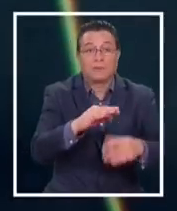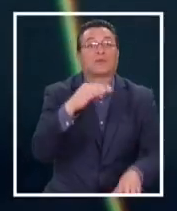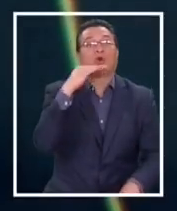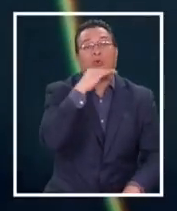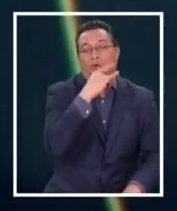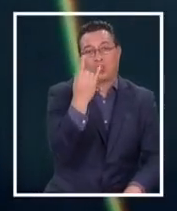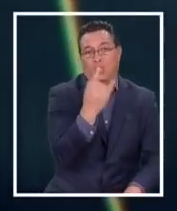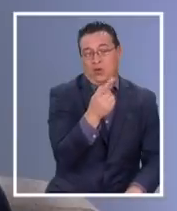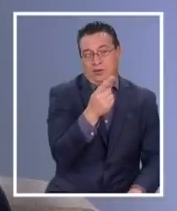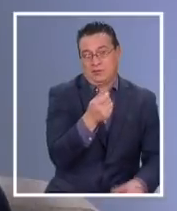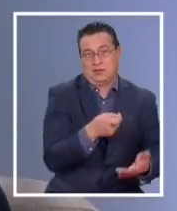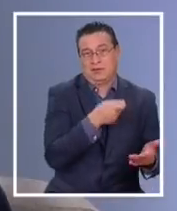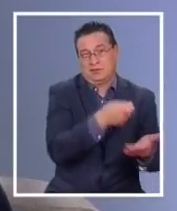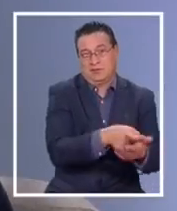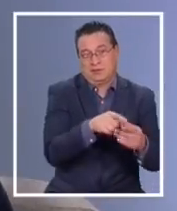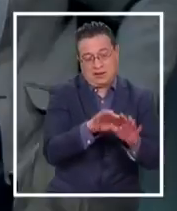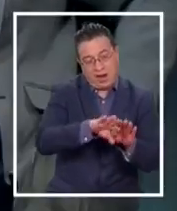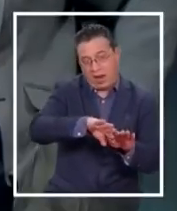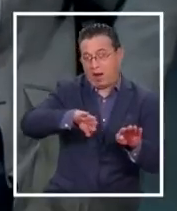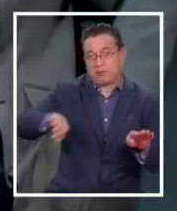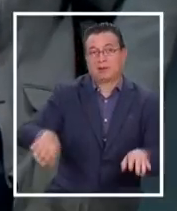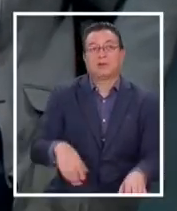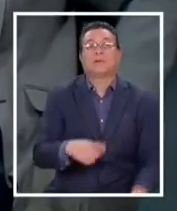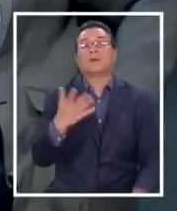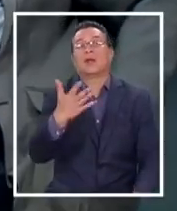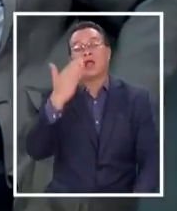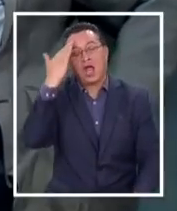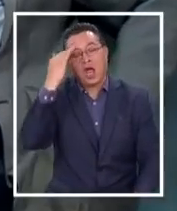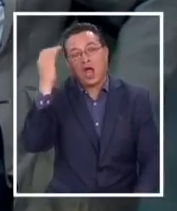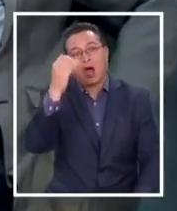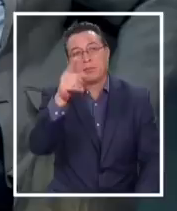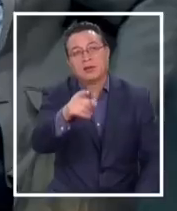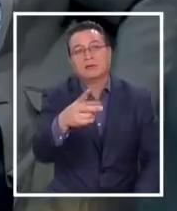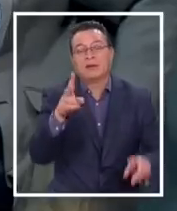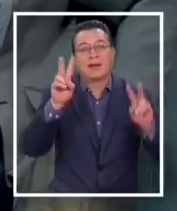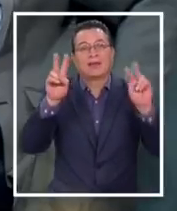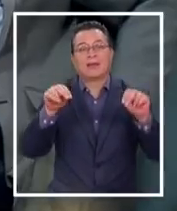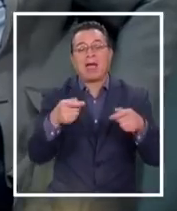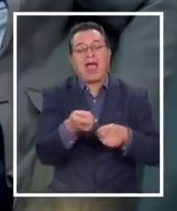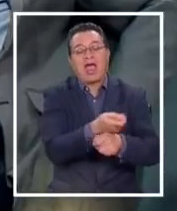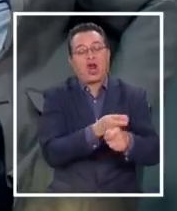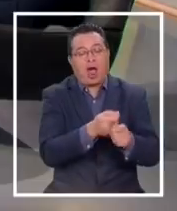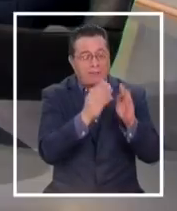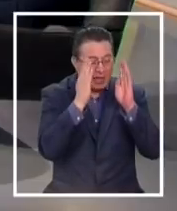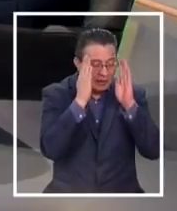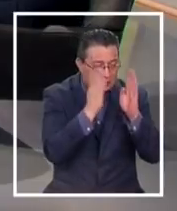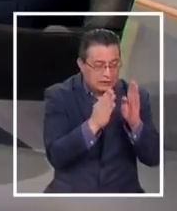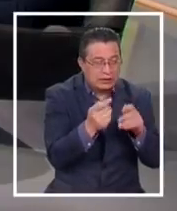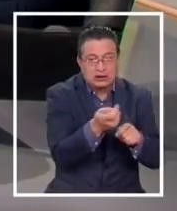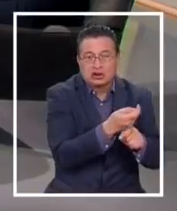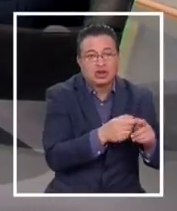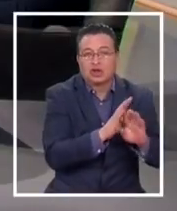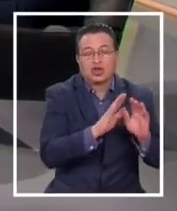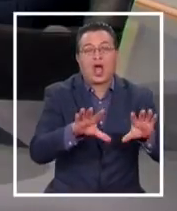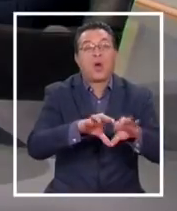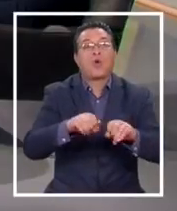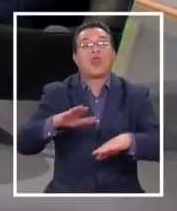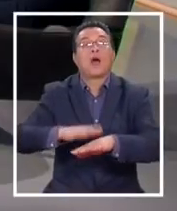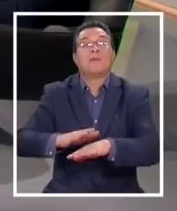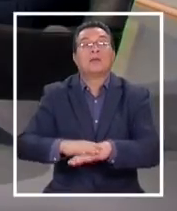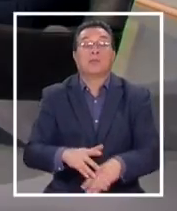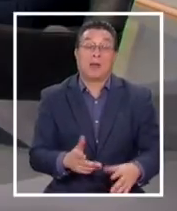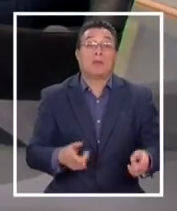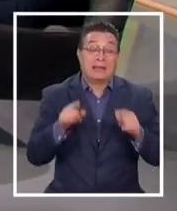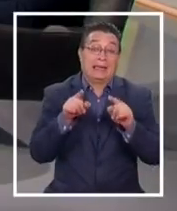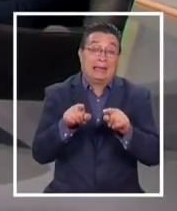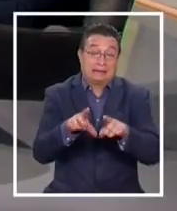de urgencia pero, ahora. ¿Qué le parece que estos temas hayan quedado o que se haya circunscrito a materias económicas y sociales en el acuerdo de mínimos? ¿Y qué será el